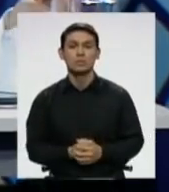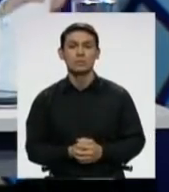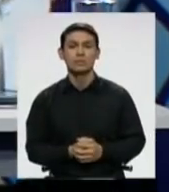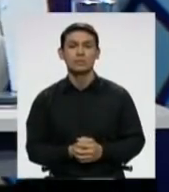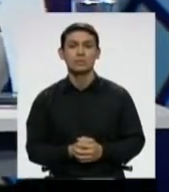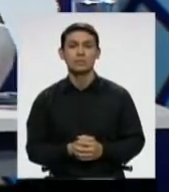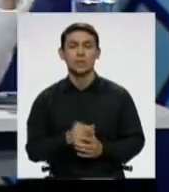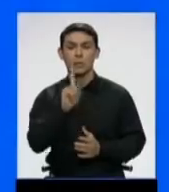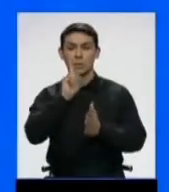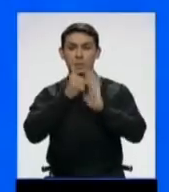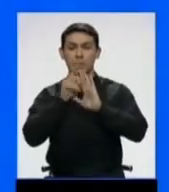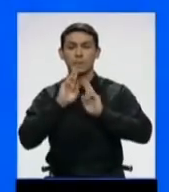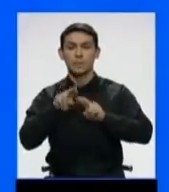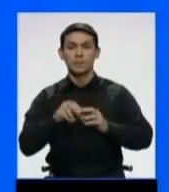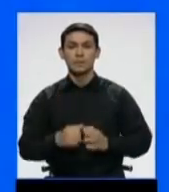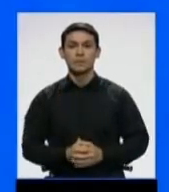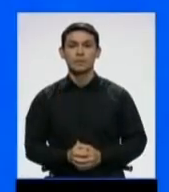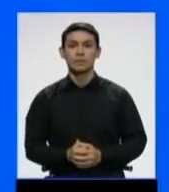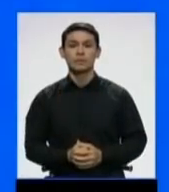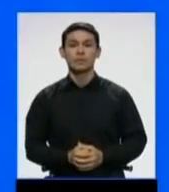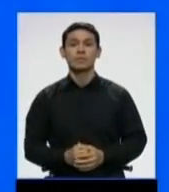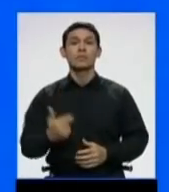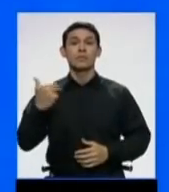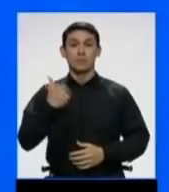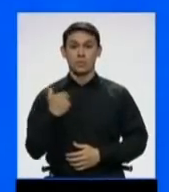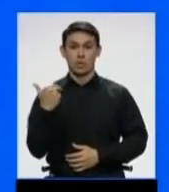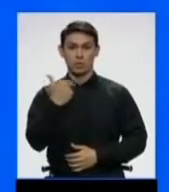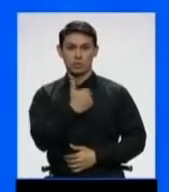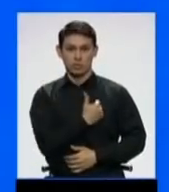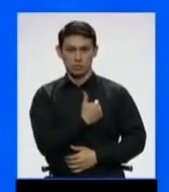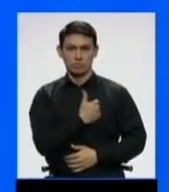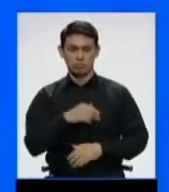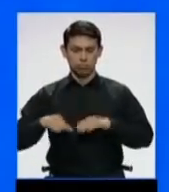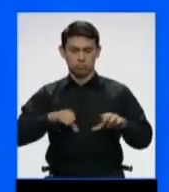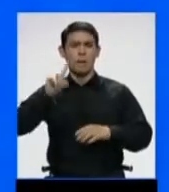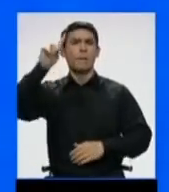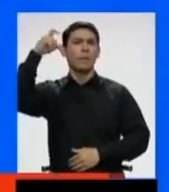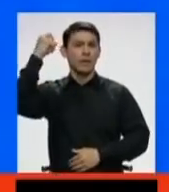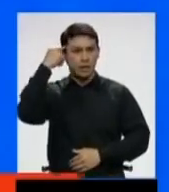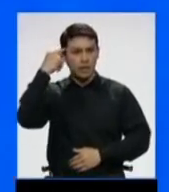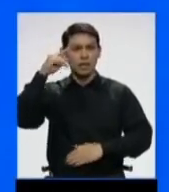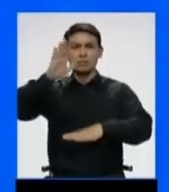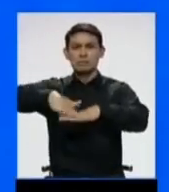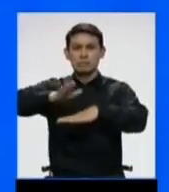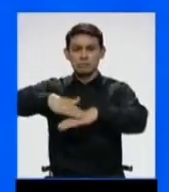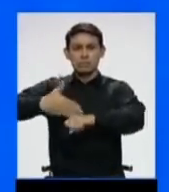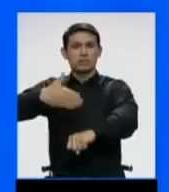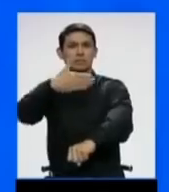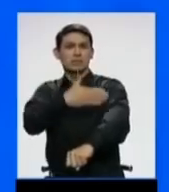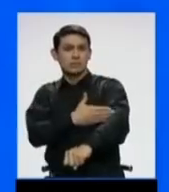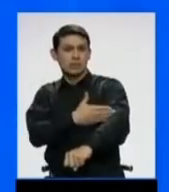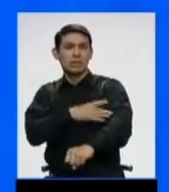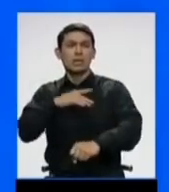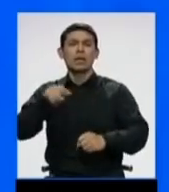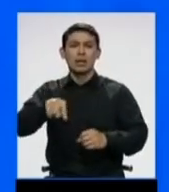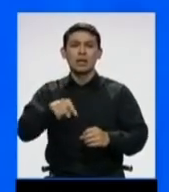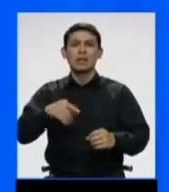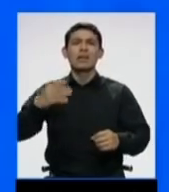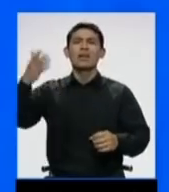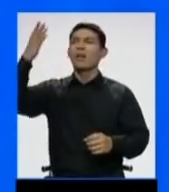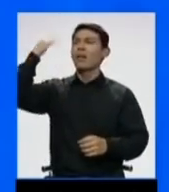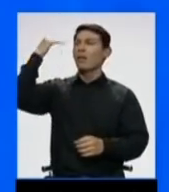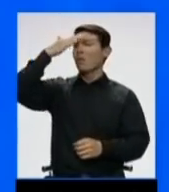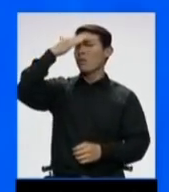Tiene un minuto. Nosotros vamos a hacer políticas de prevención, políticas que han sido olvidadas por la